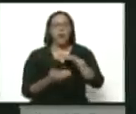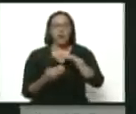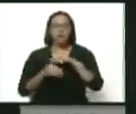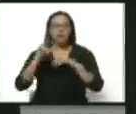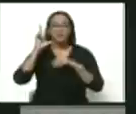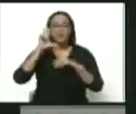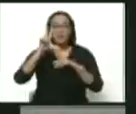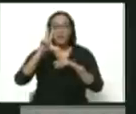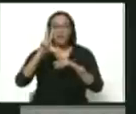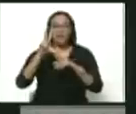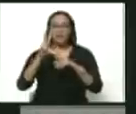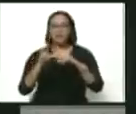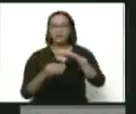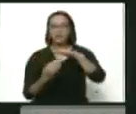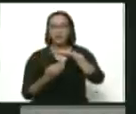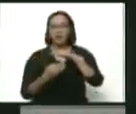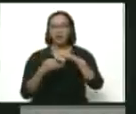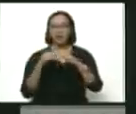raíces.